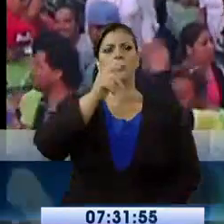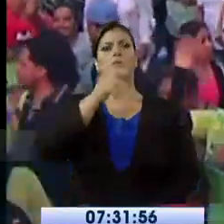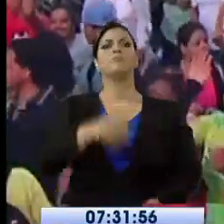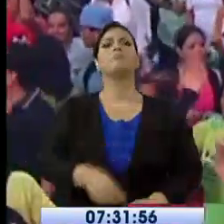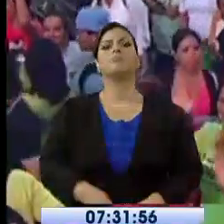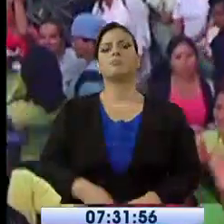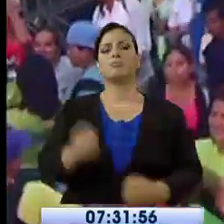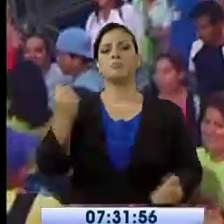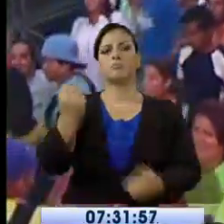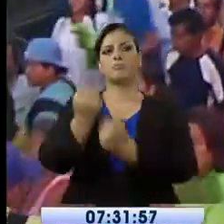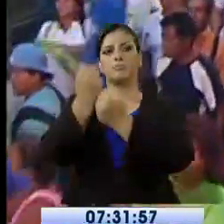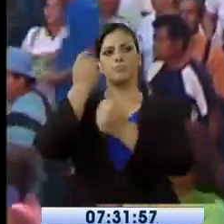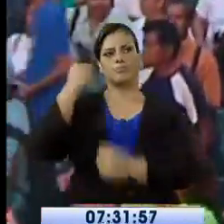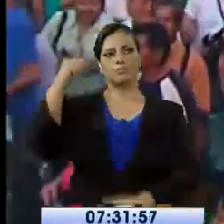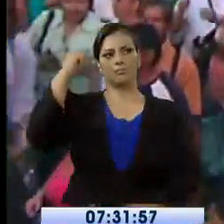Ítalo Ruiz.